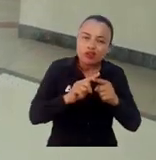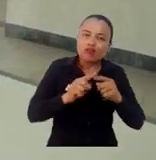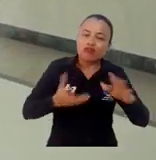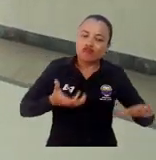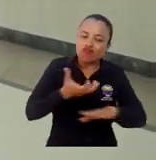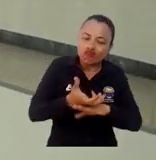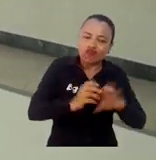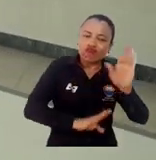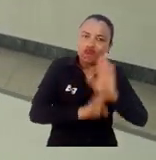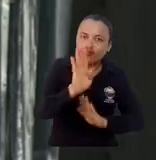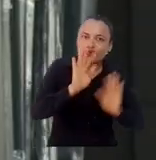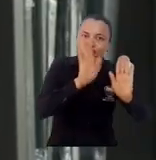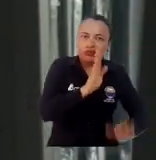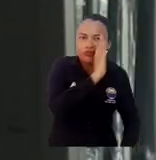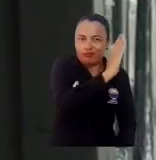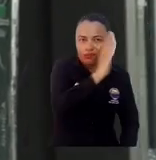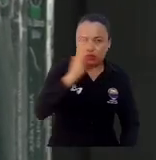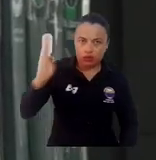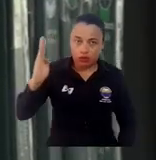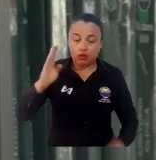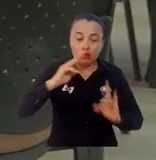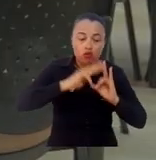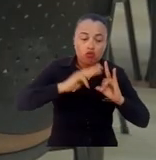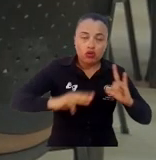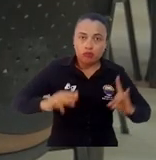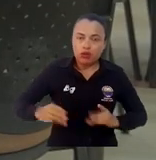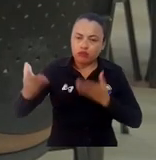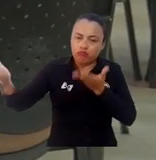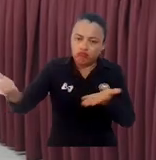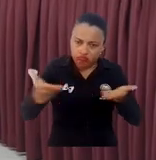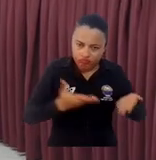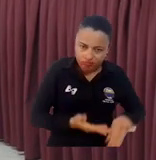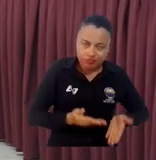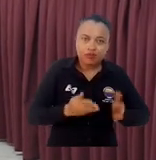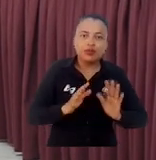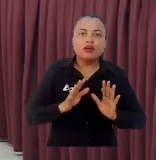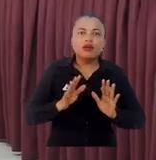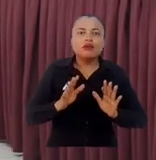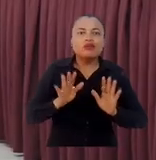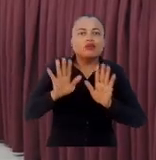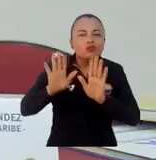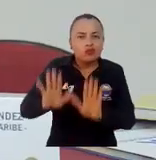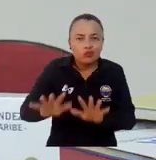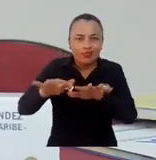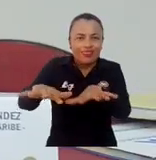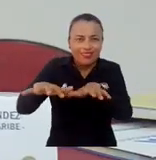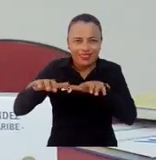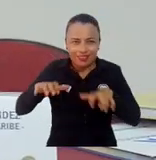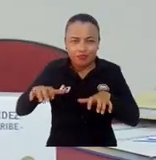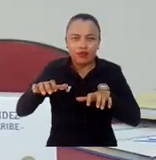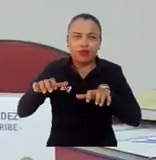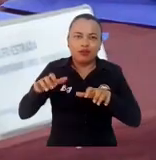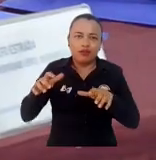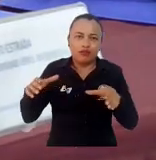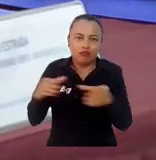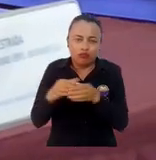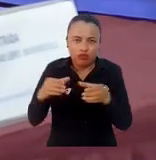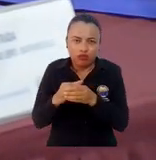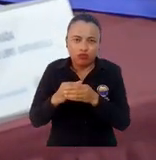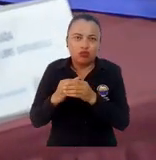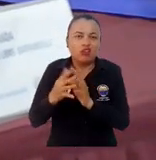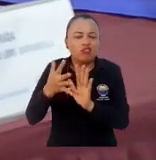En aras de aportar al desarrollo de las bibliotecas, la Universidad del Magdalena acogió como anfitriona a la Asamblea Ordinaria